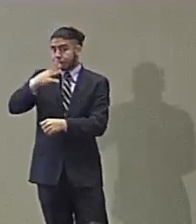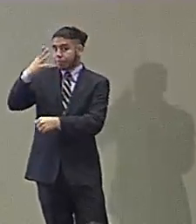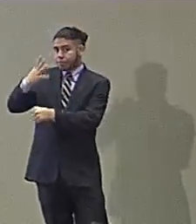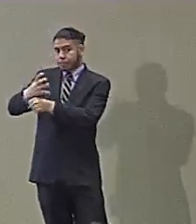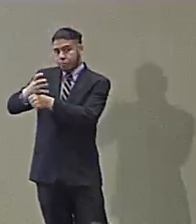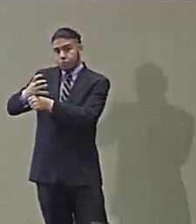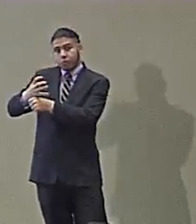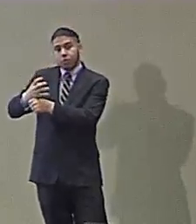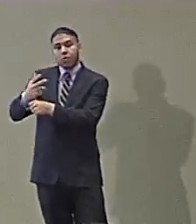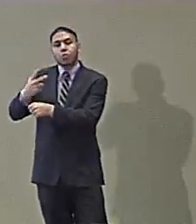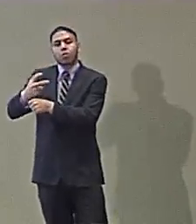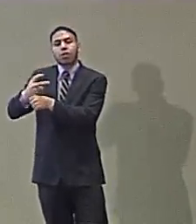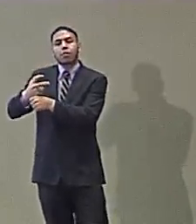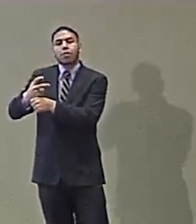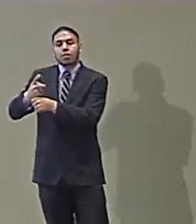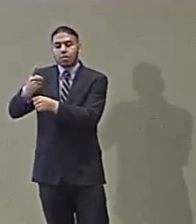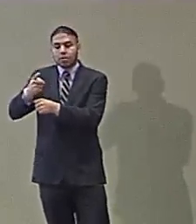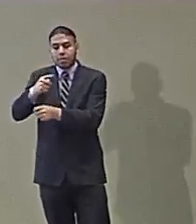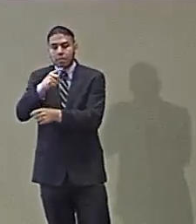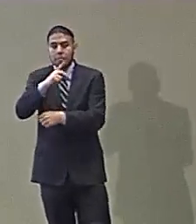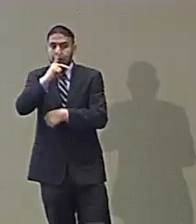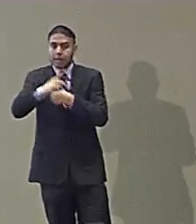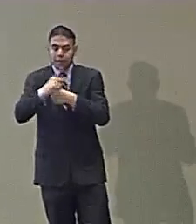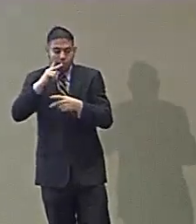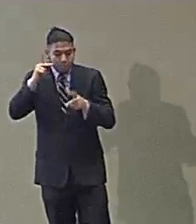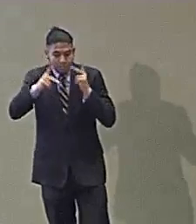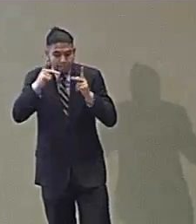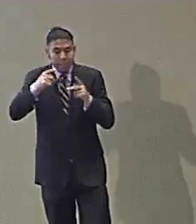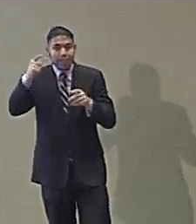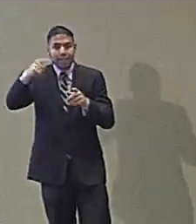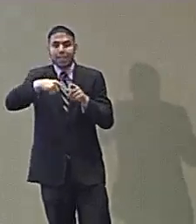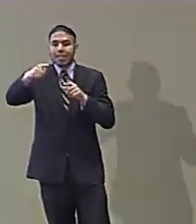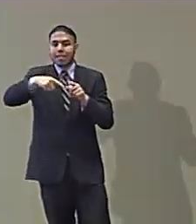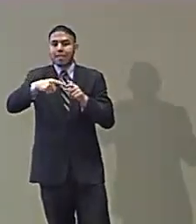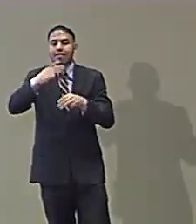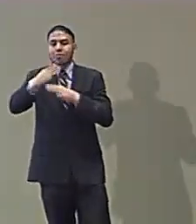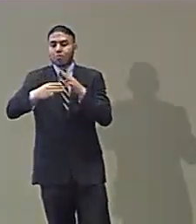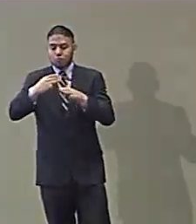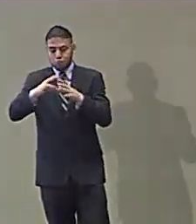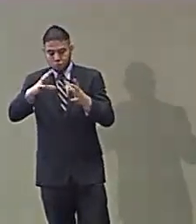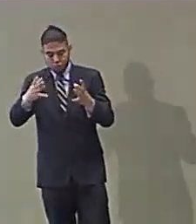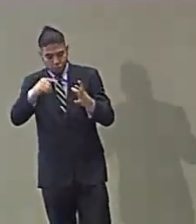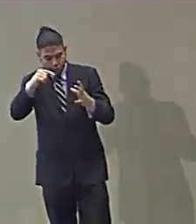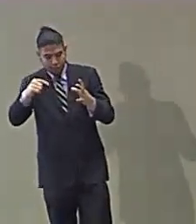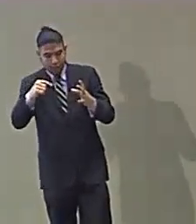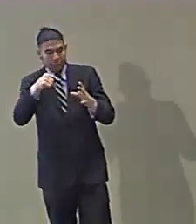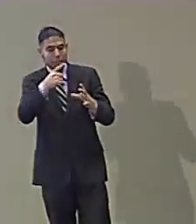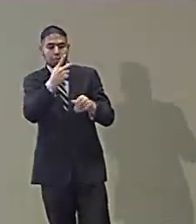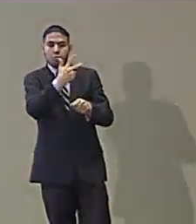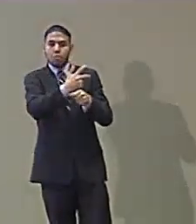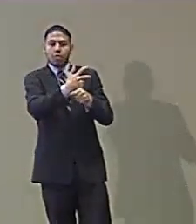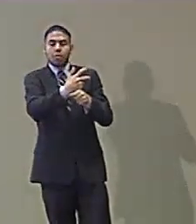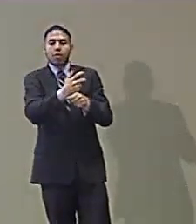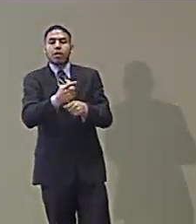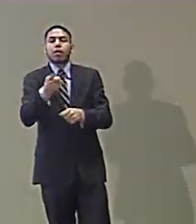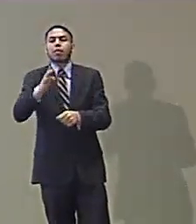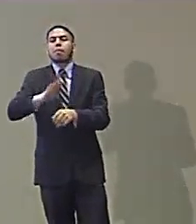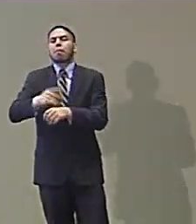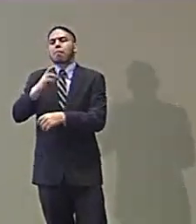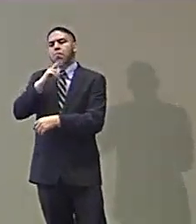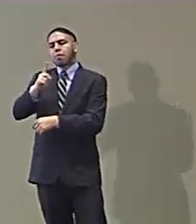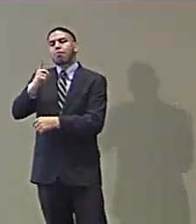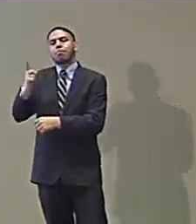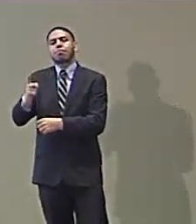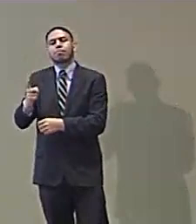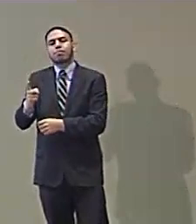en el mundo 35 millones de visitantes el año pasado y seguramente seguramente con muy buenas posibilidades de aumentar